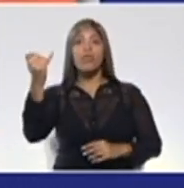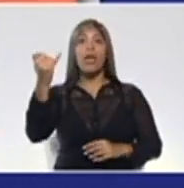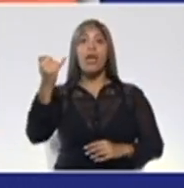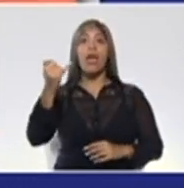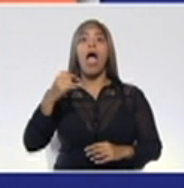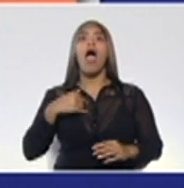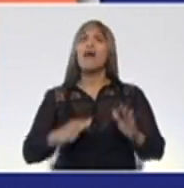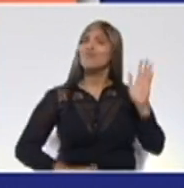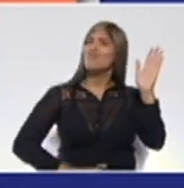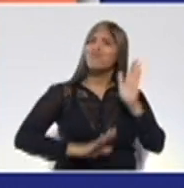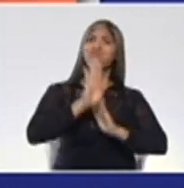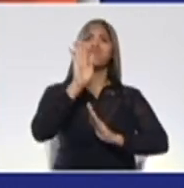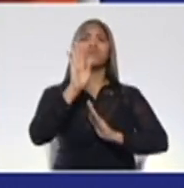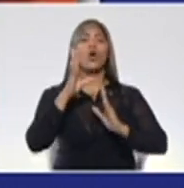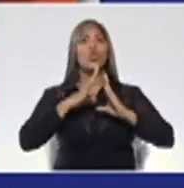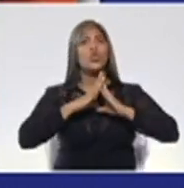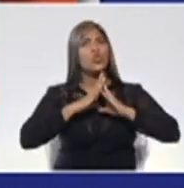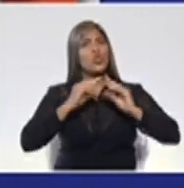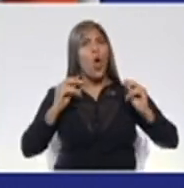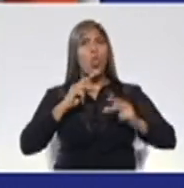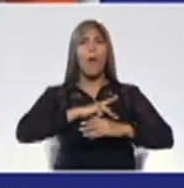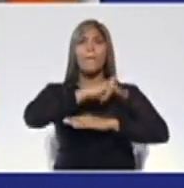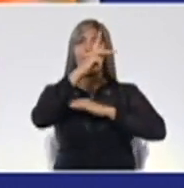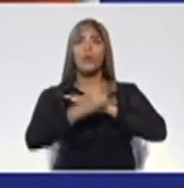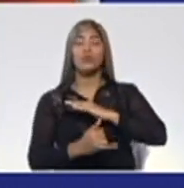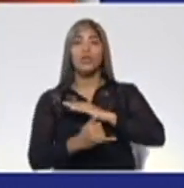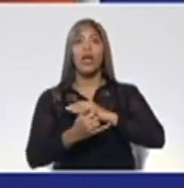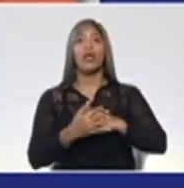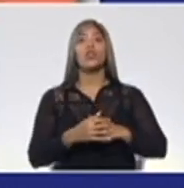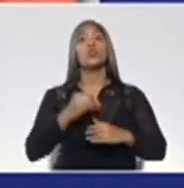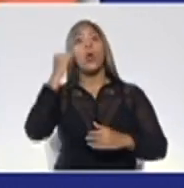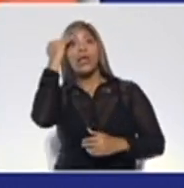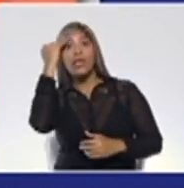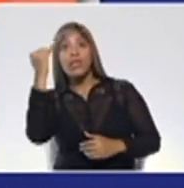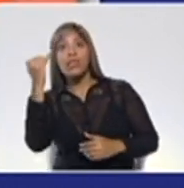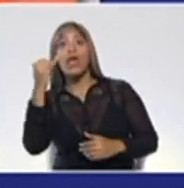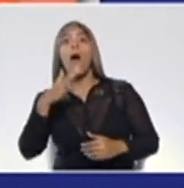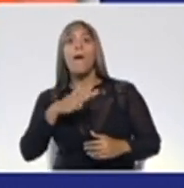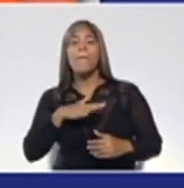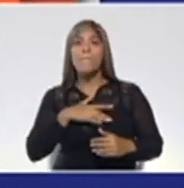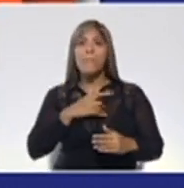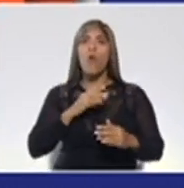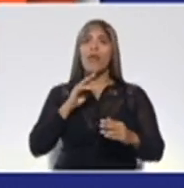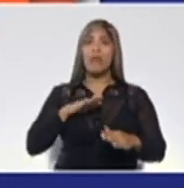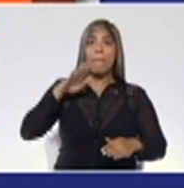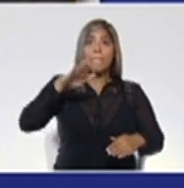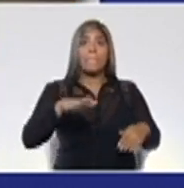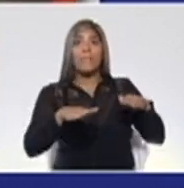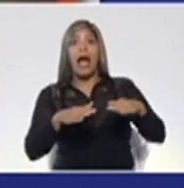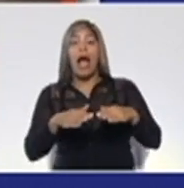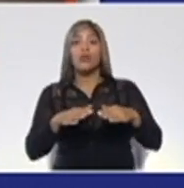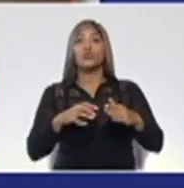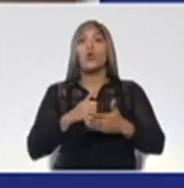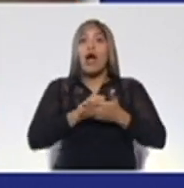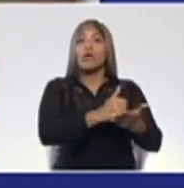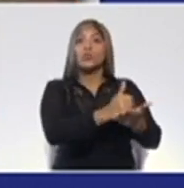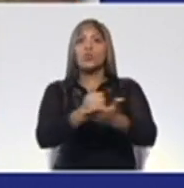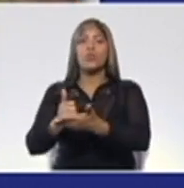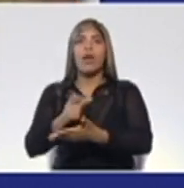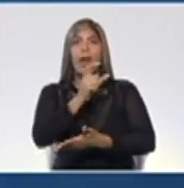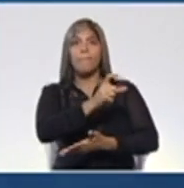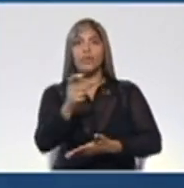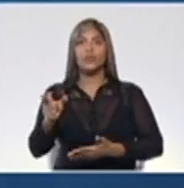lograr el desarrollo de cada proyecto e ideas para salir adelante y ayudar a las demás